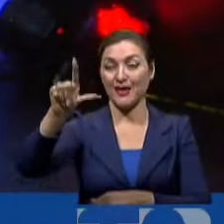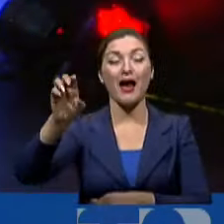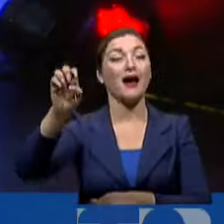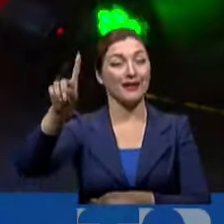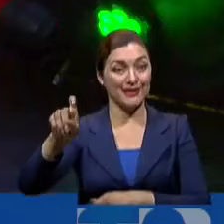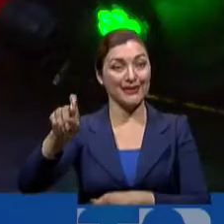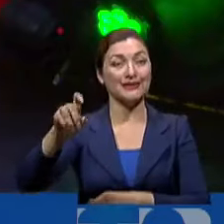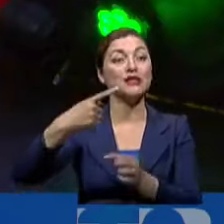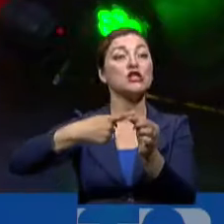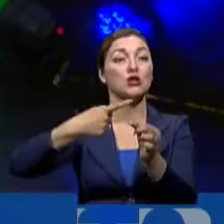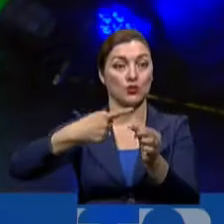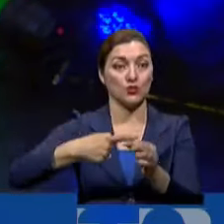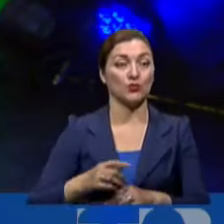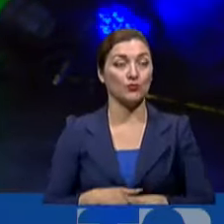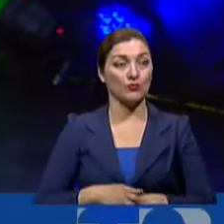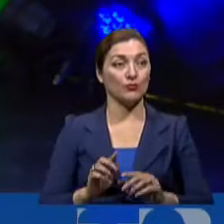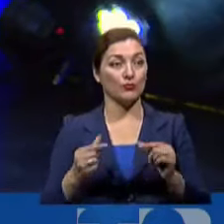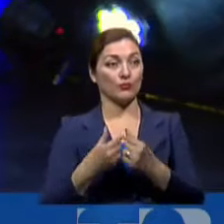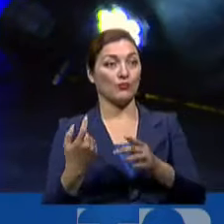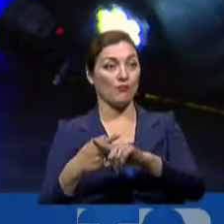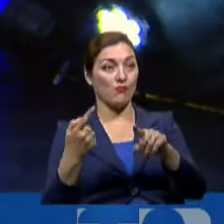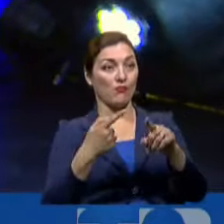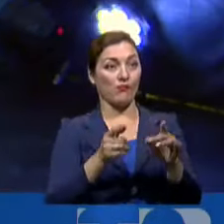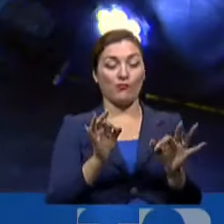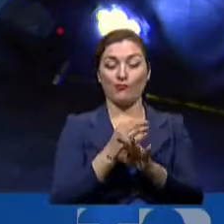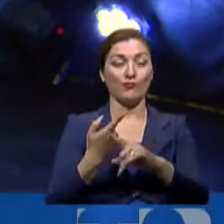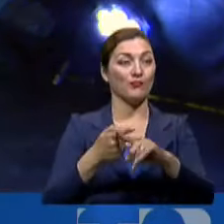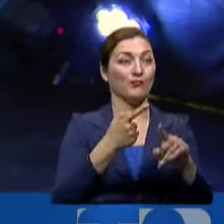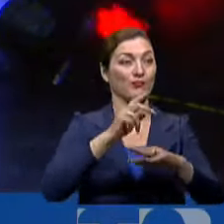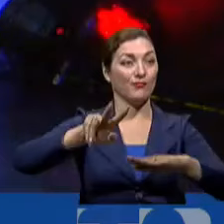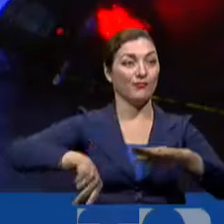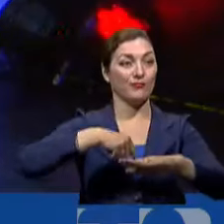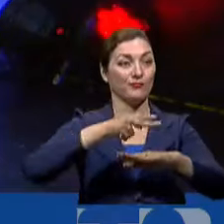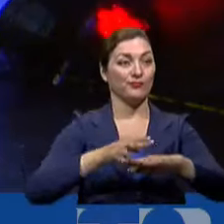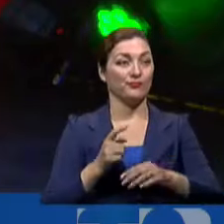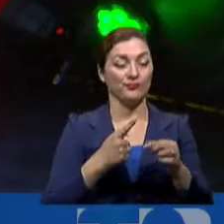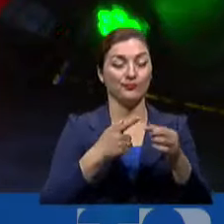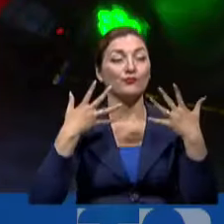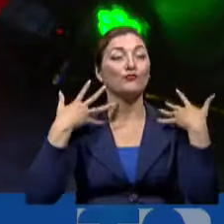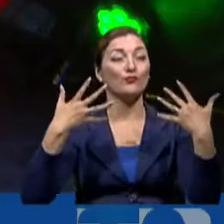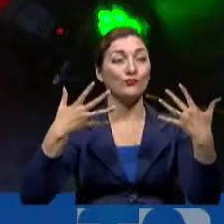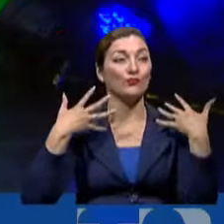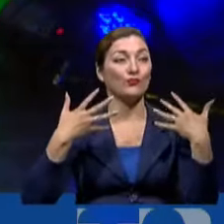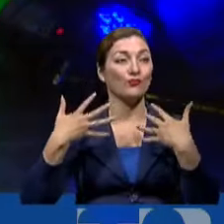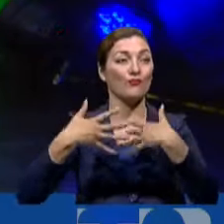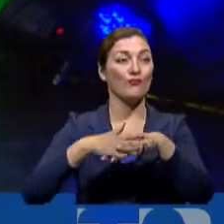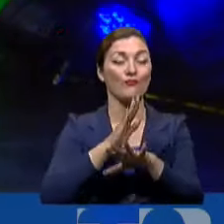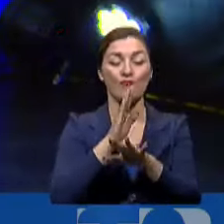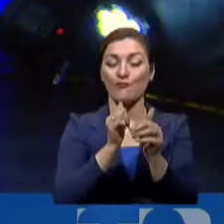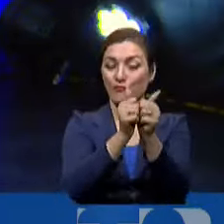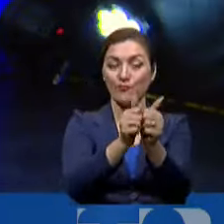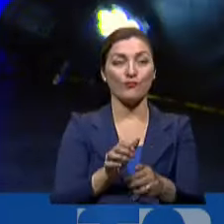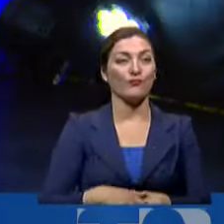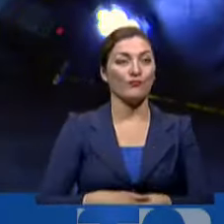por supuesto. Sí, la banda es multifacética, multifuncional y multinacional. O sea, tienes Quito, claro, Guayaquil sí, y los integrantes siempre juntos,